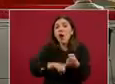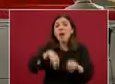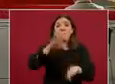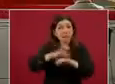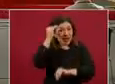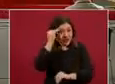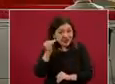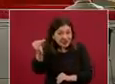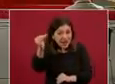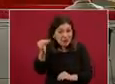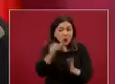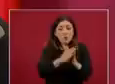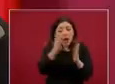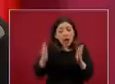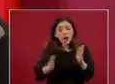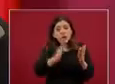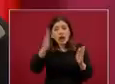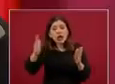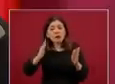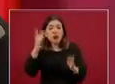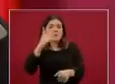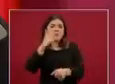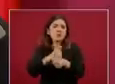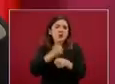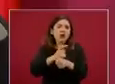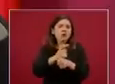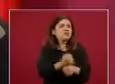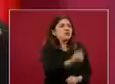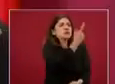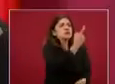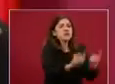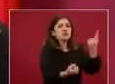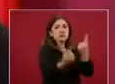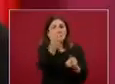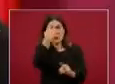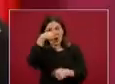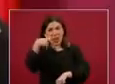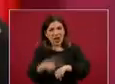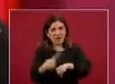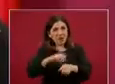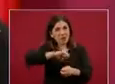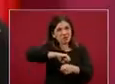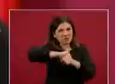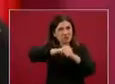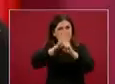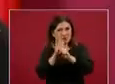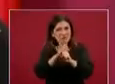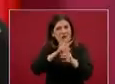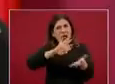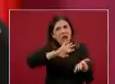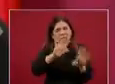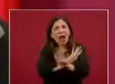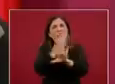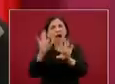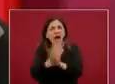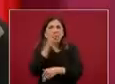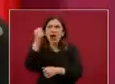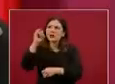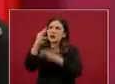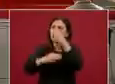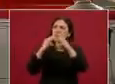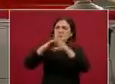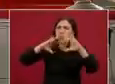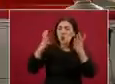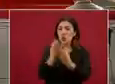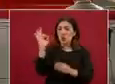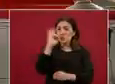más tiempo que ha transcurrido desde los primeros casos y de la evolución de la pandemia general en el mundo, si estas pruebas